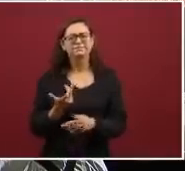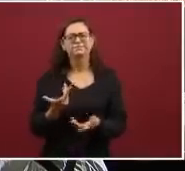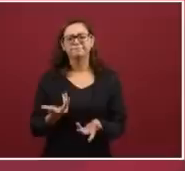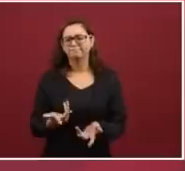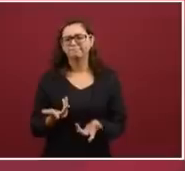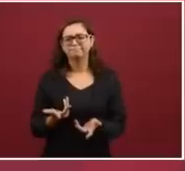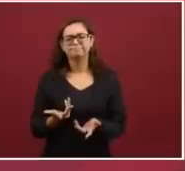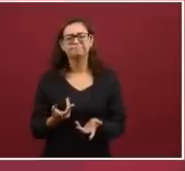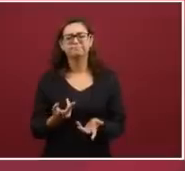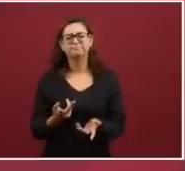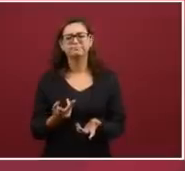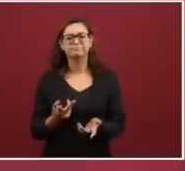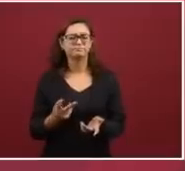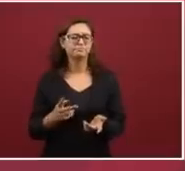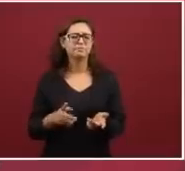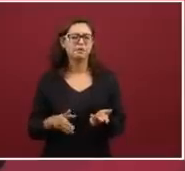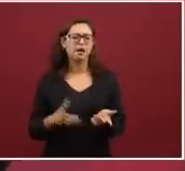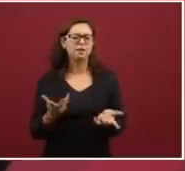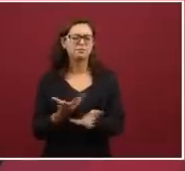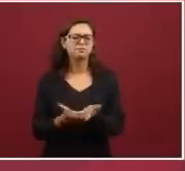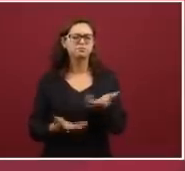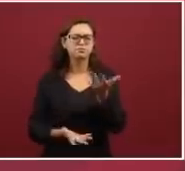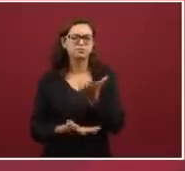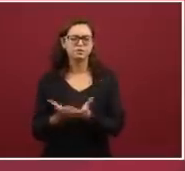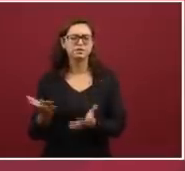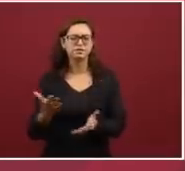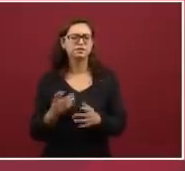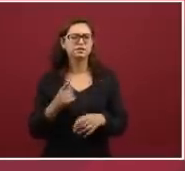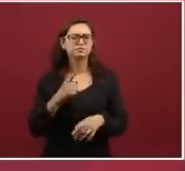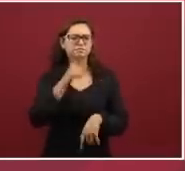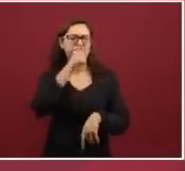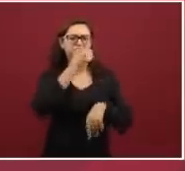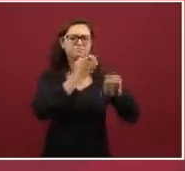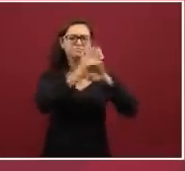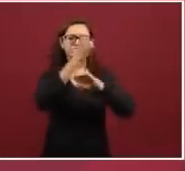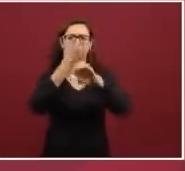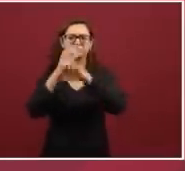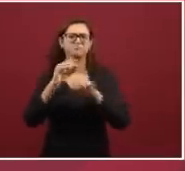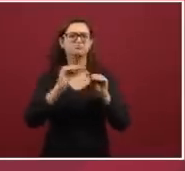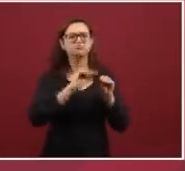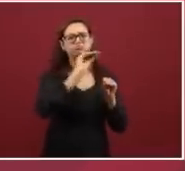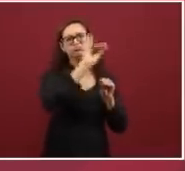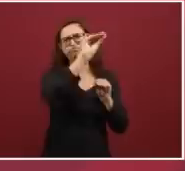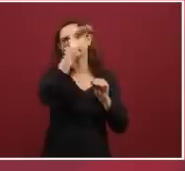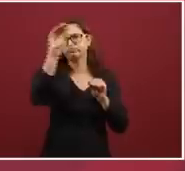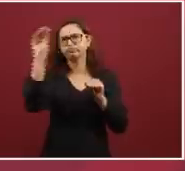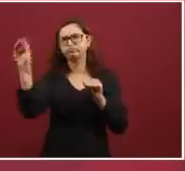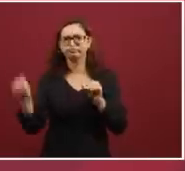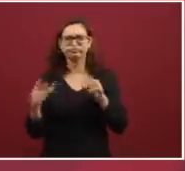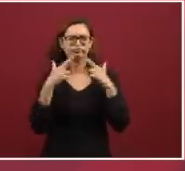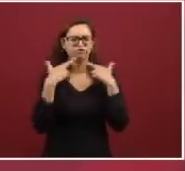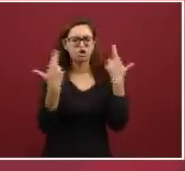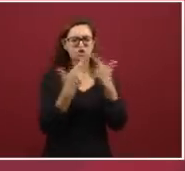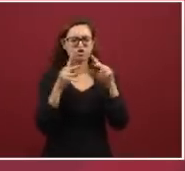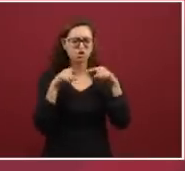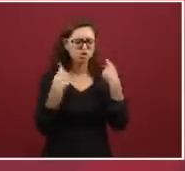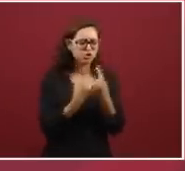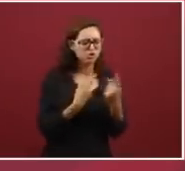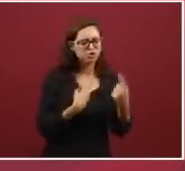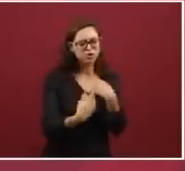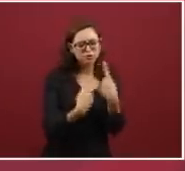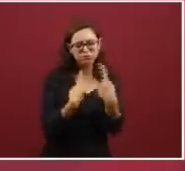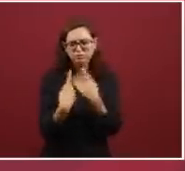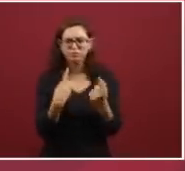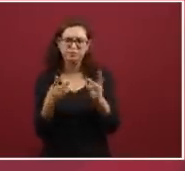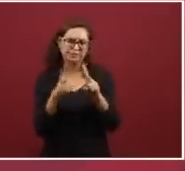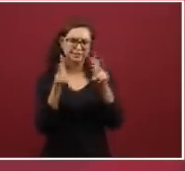llevando a cabo reuniones de seguridad en los estados. Y cuando corresponde a